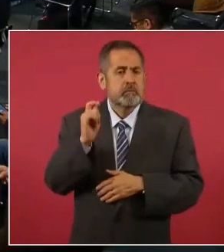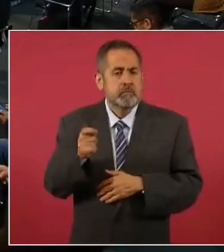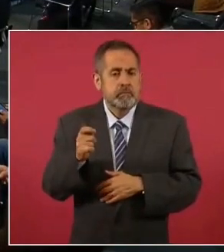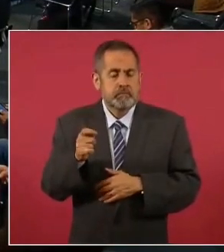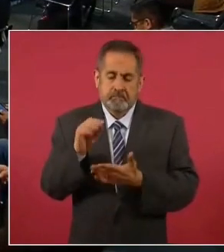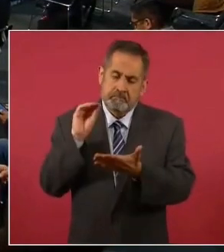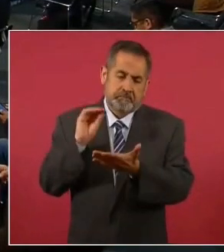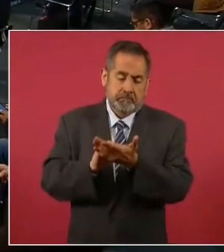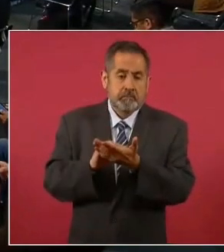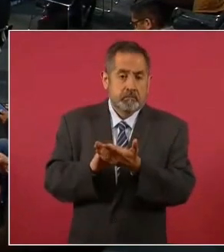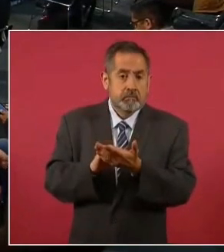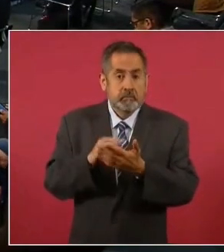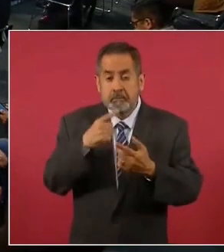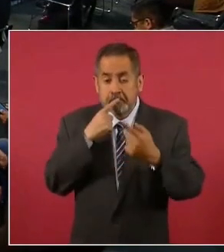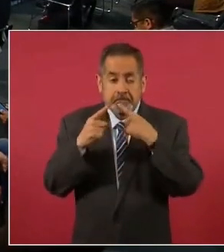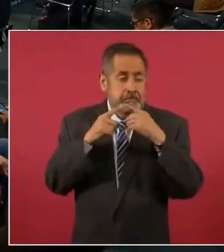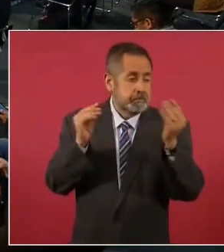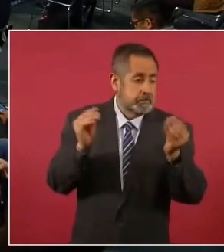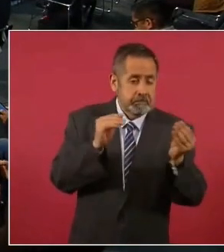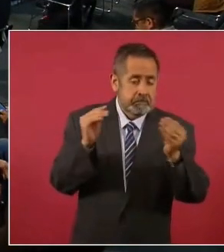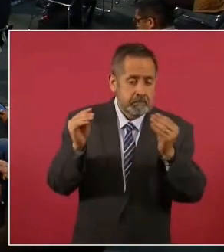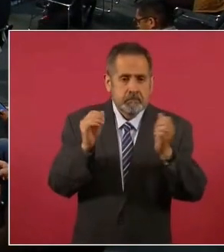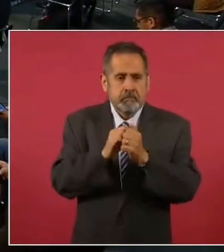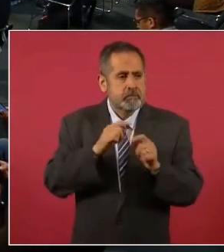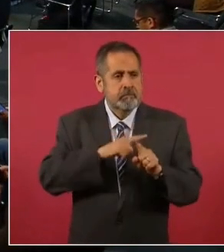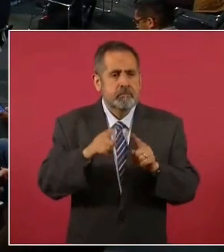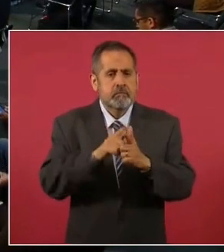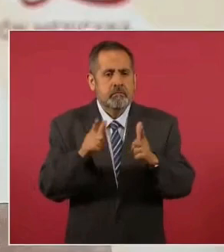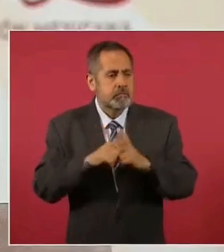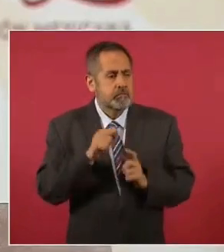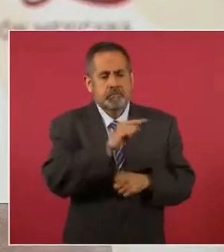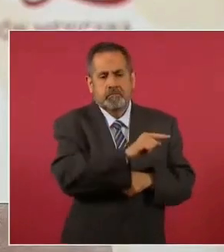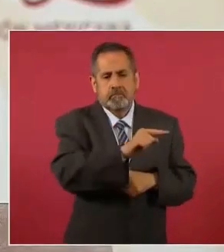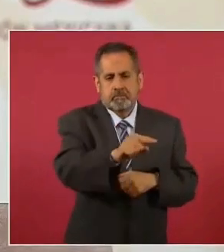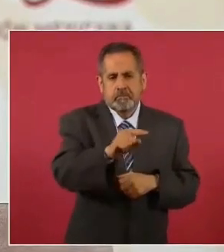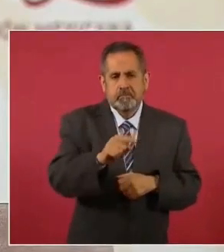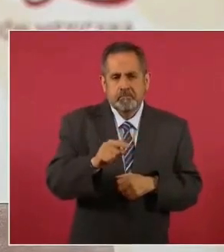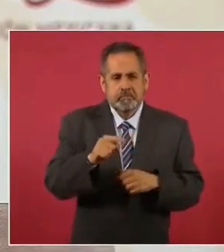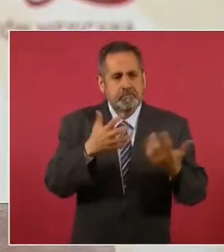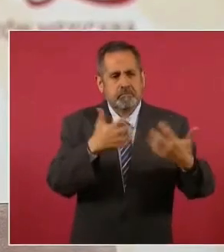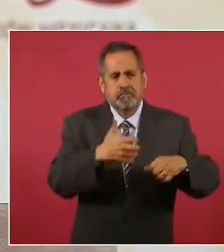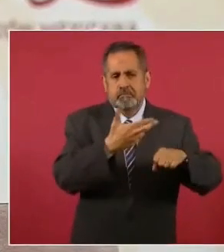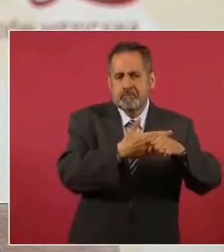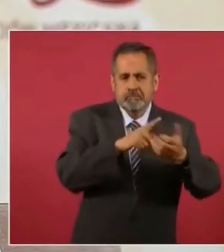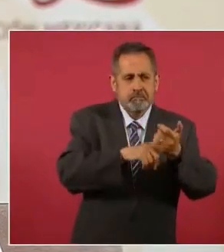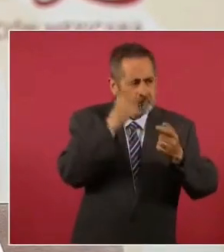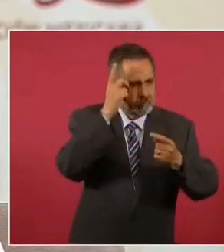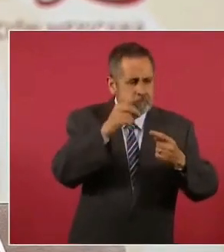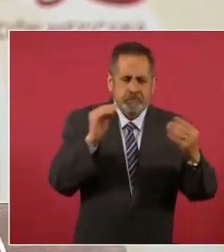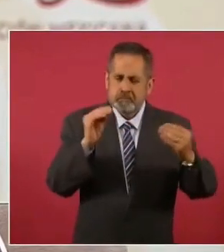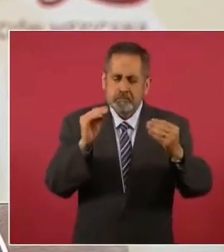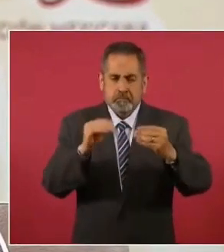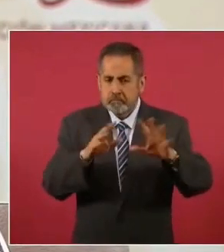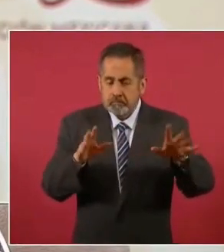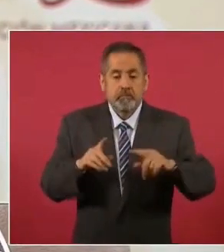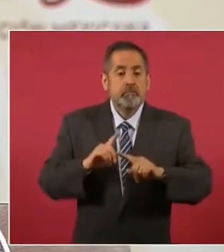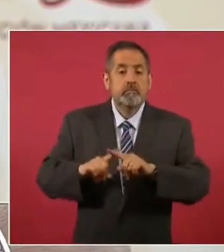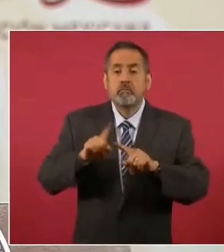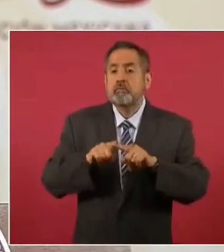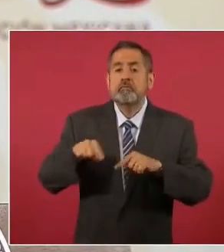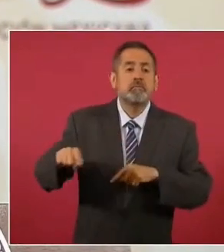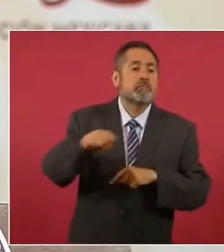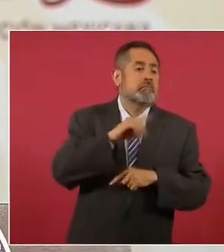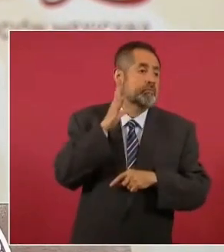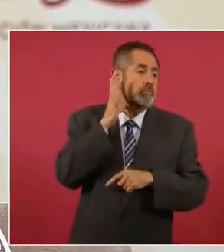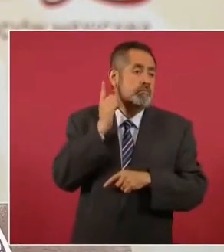fue también una serie de discusiones también con los diferentes grupos, incluyendo los grupos de empresarios y con las diferentes